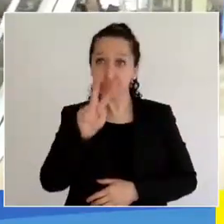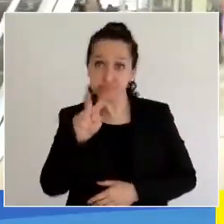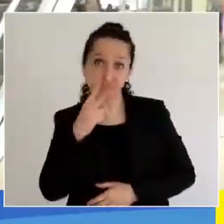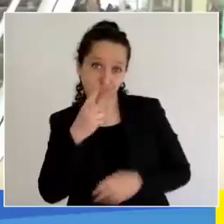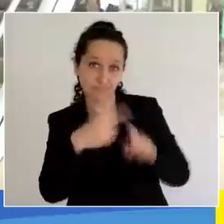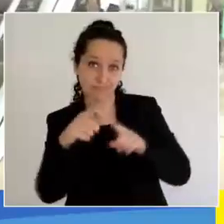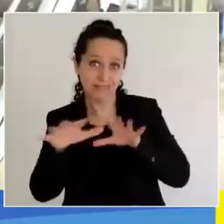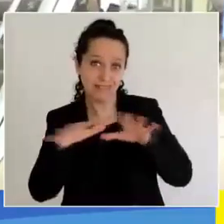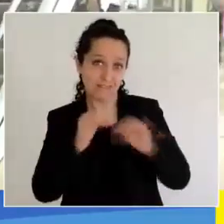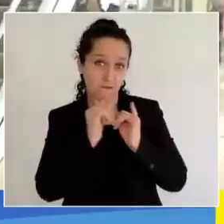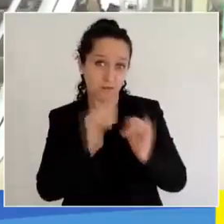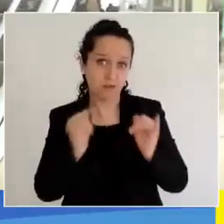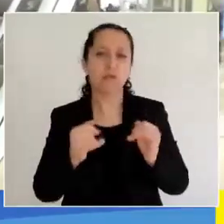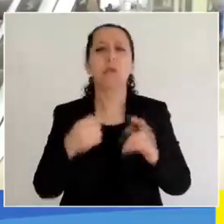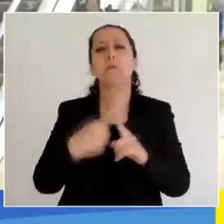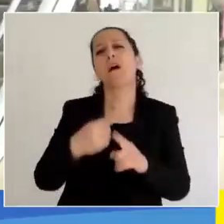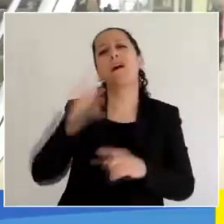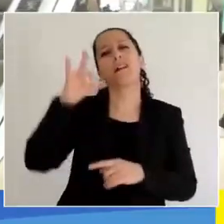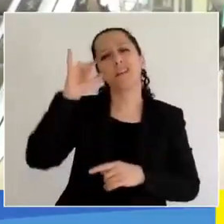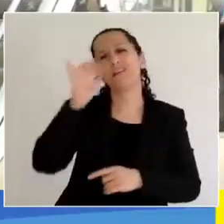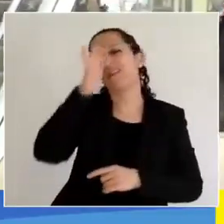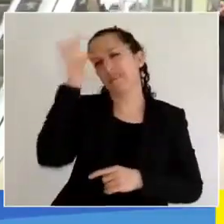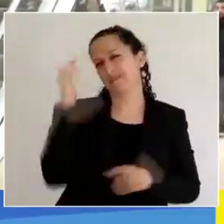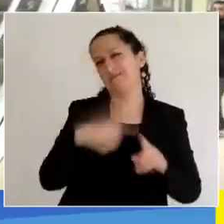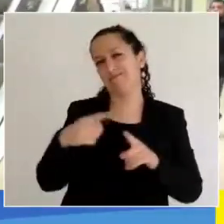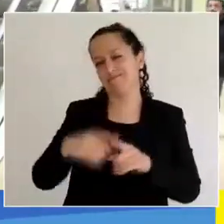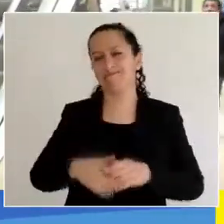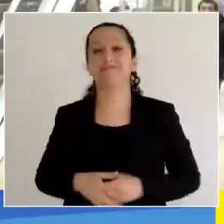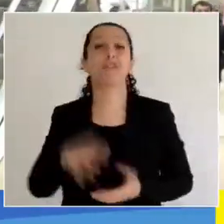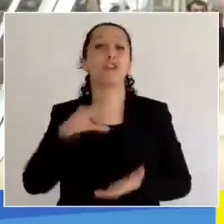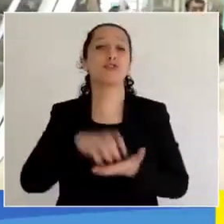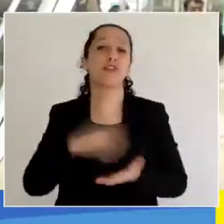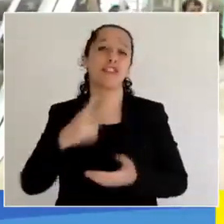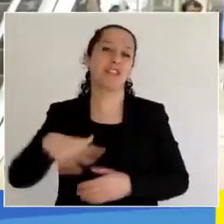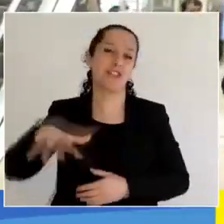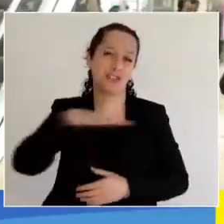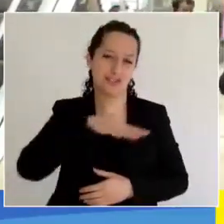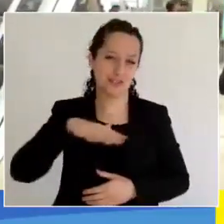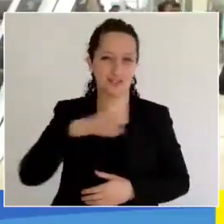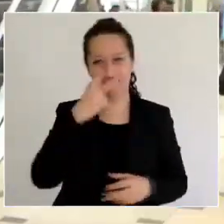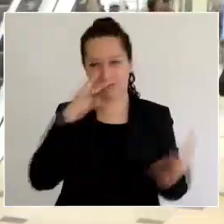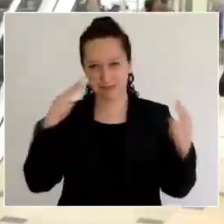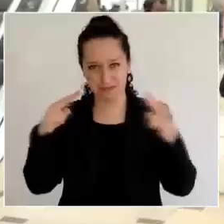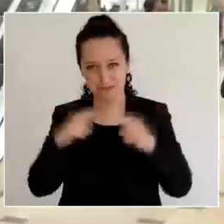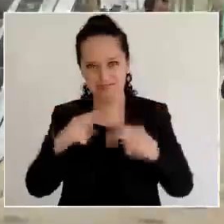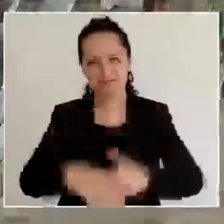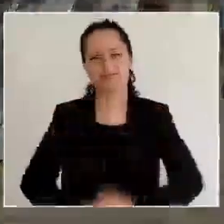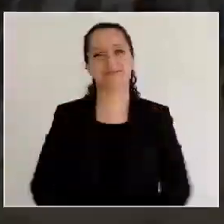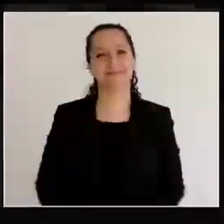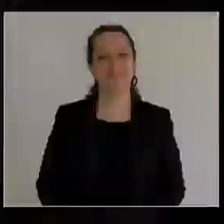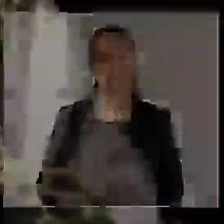www.concepcion.cl y todas nuestras redes sociales. Esto fue Ciudad de Todas y Todos. Hasta pronto.